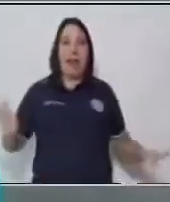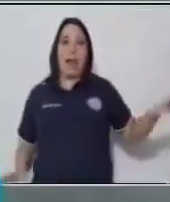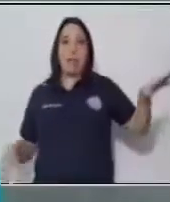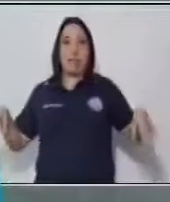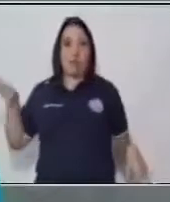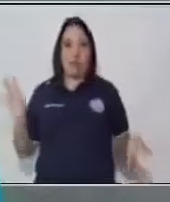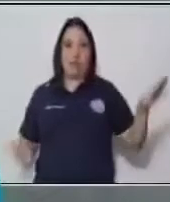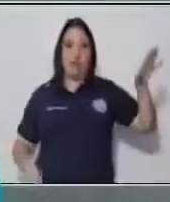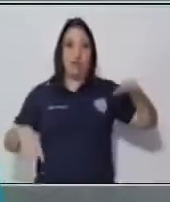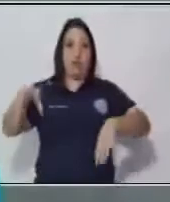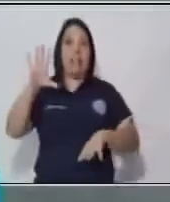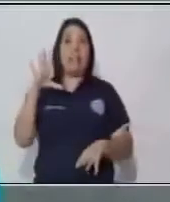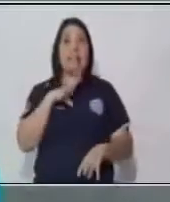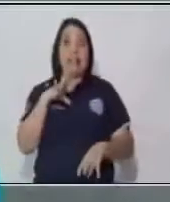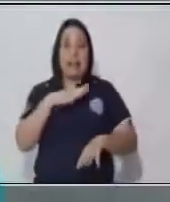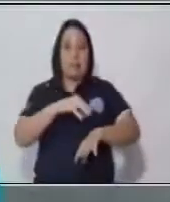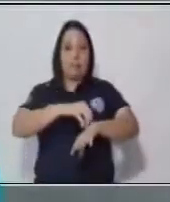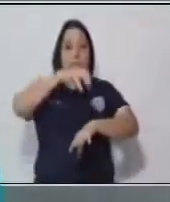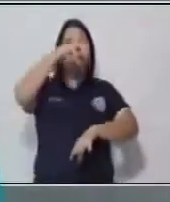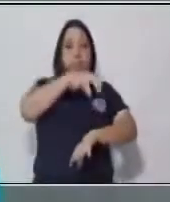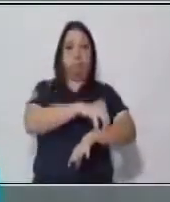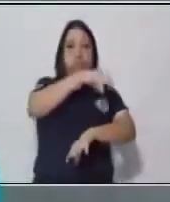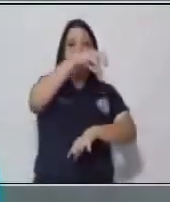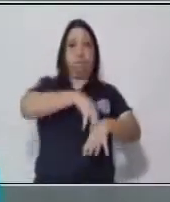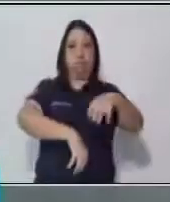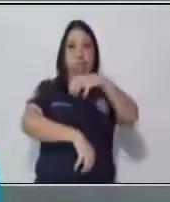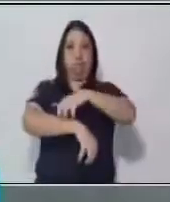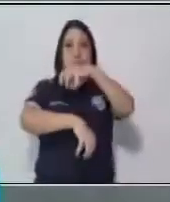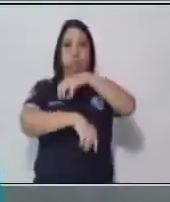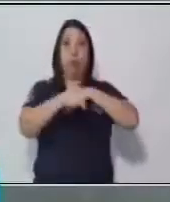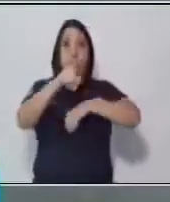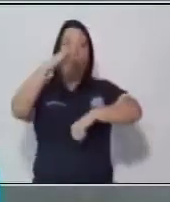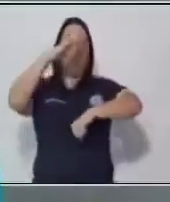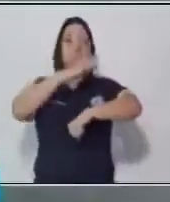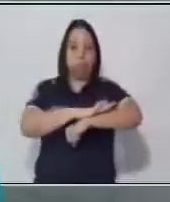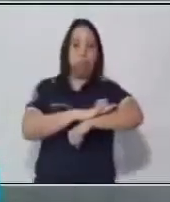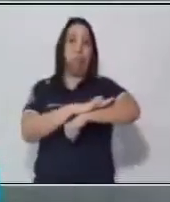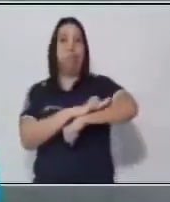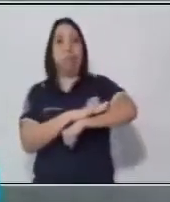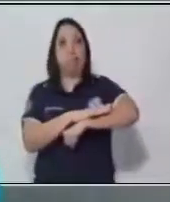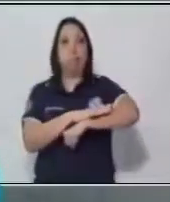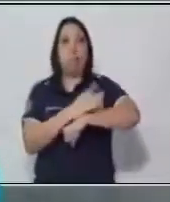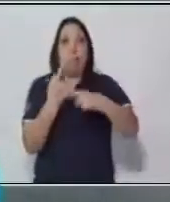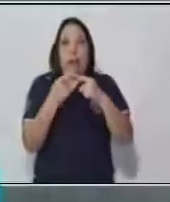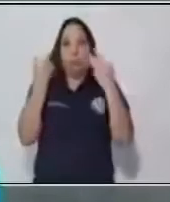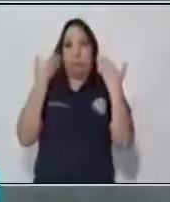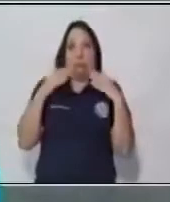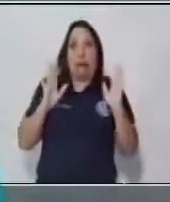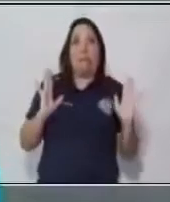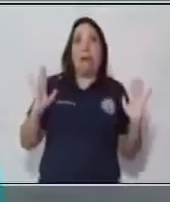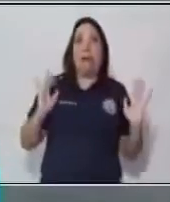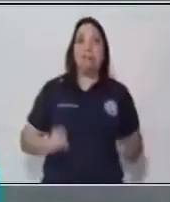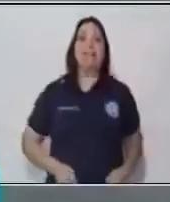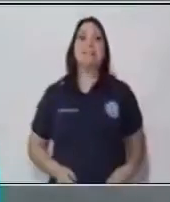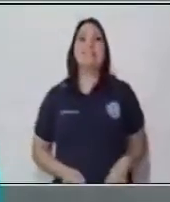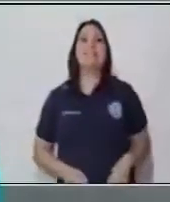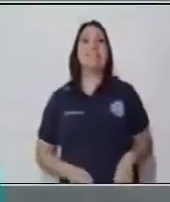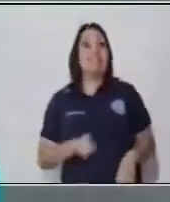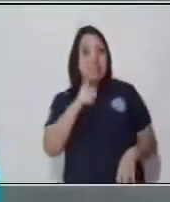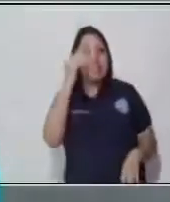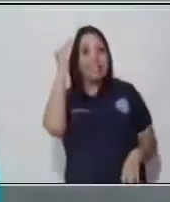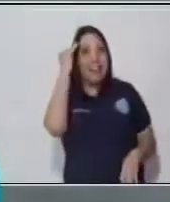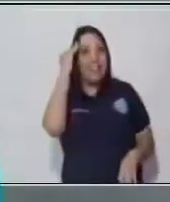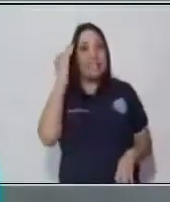tiene brazos, tiene ventosas, un animal en el cual se puede pegar. ¿Sí